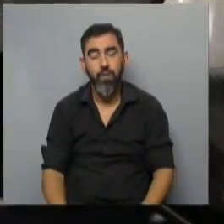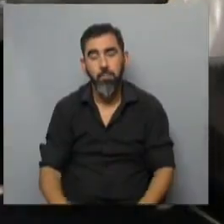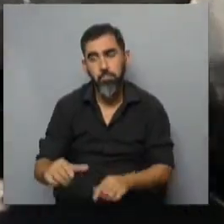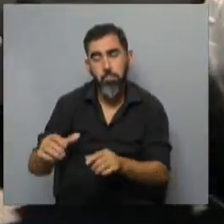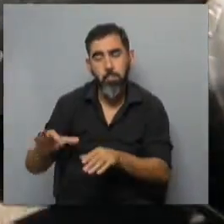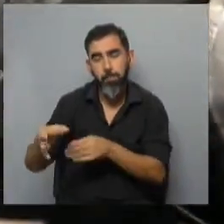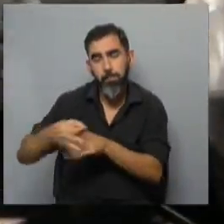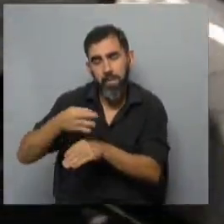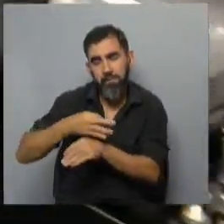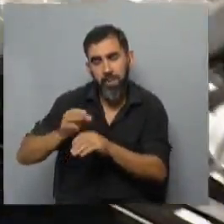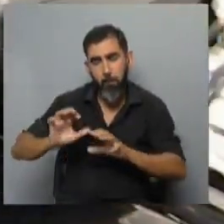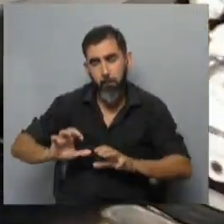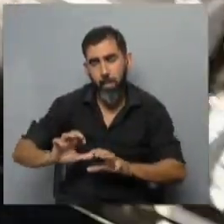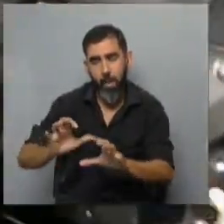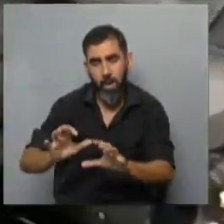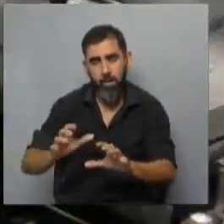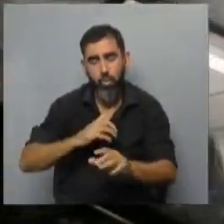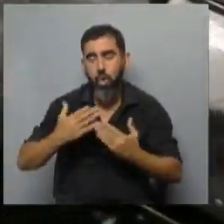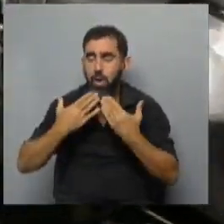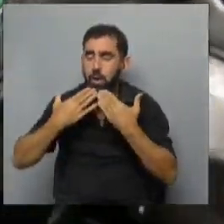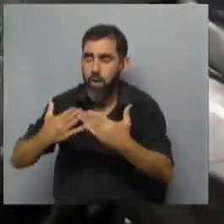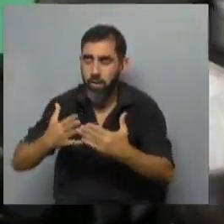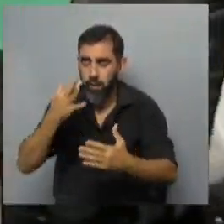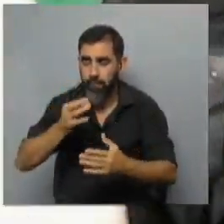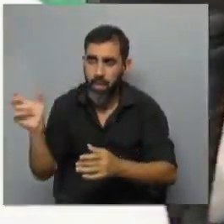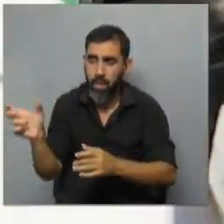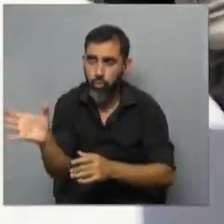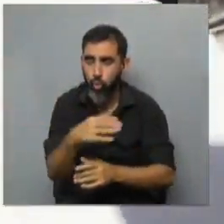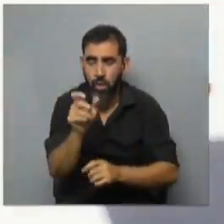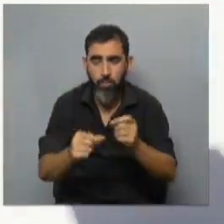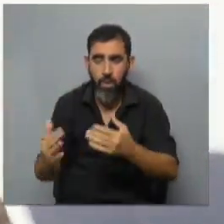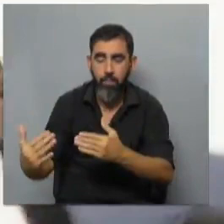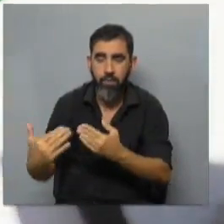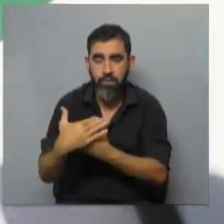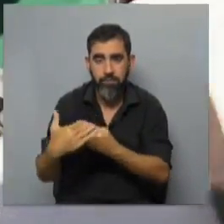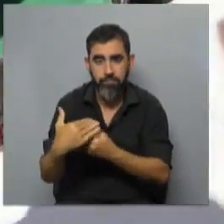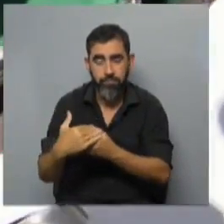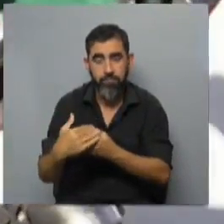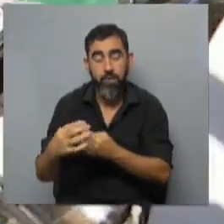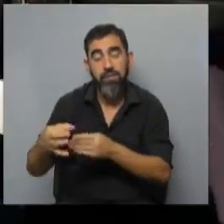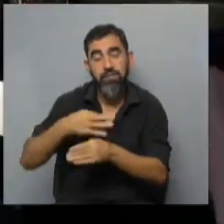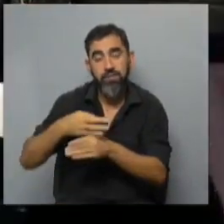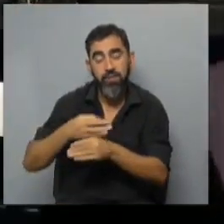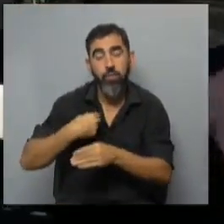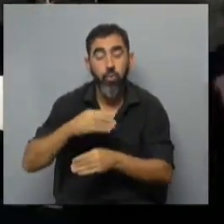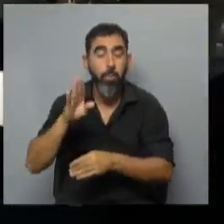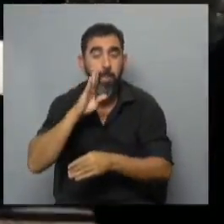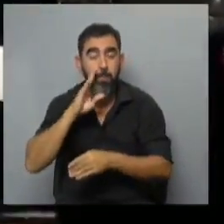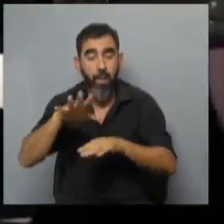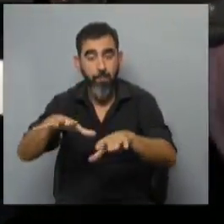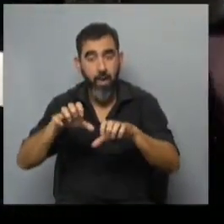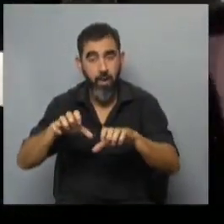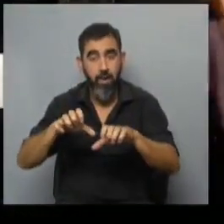prepararon para eso estaban muy agradecidos de toda esa gente también que nos preparó estoy con mi madre